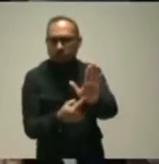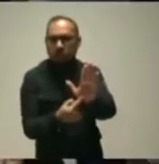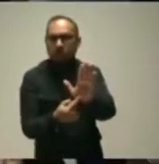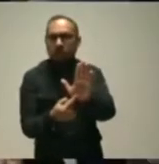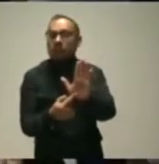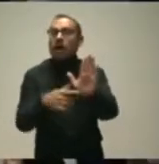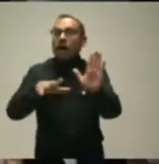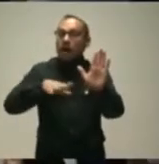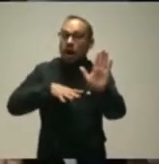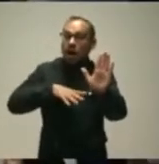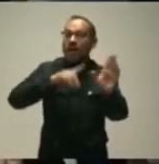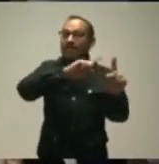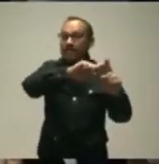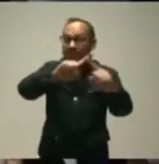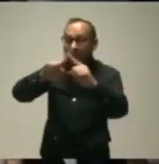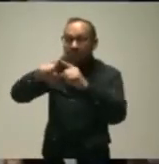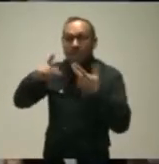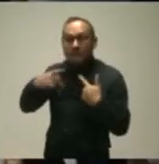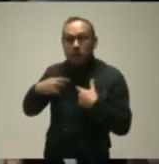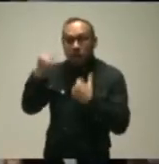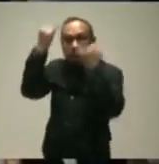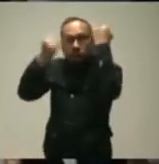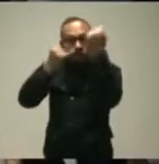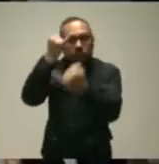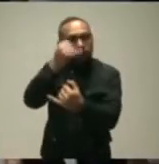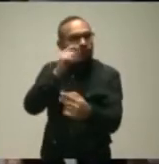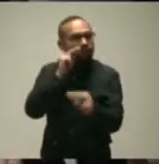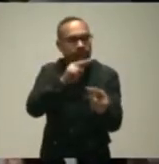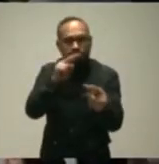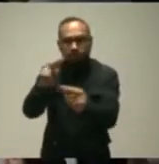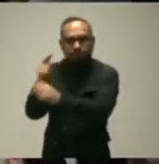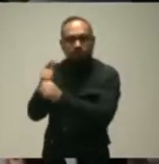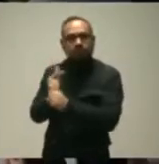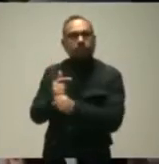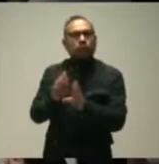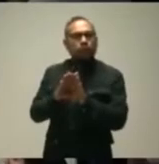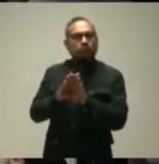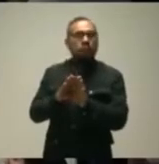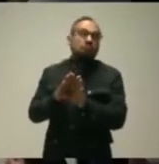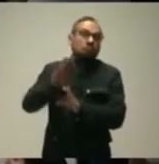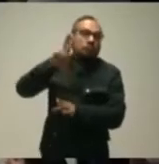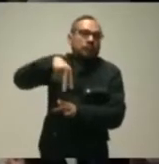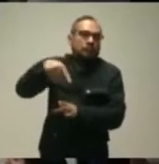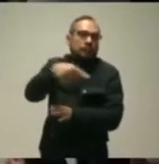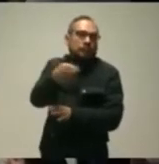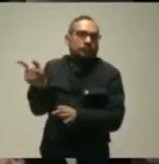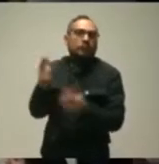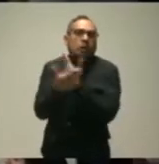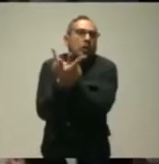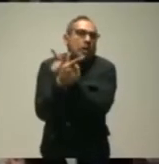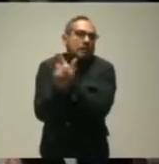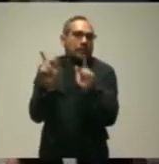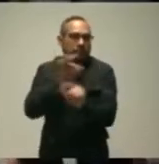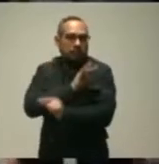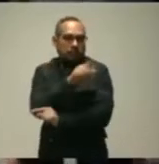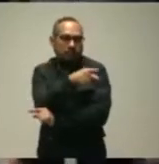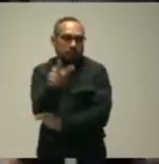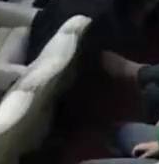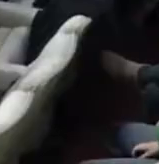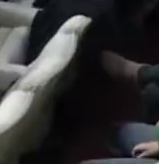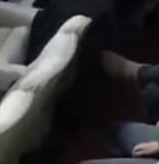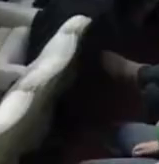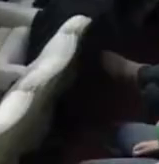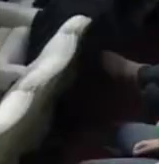a favor 15 en contra y 5 abstenciones al congreso de hidalgo rechazó la iniciativa para despenalizar el aborto en el estado